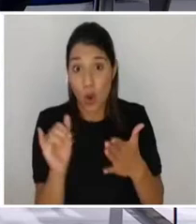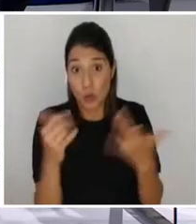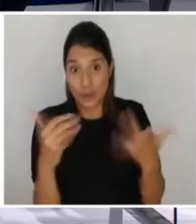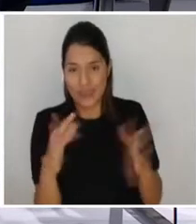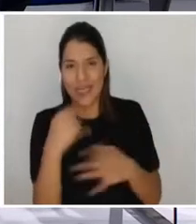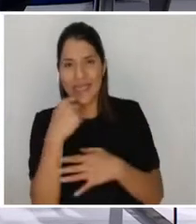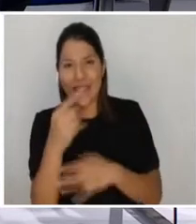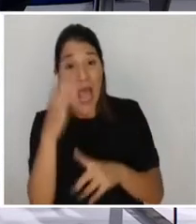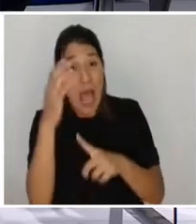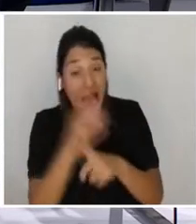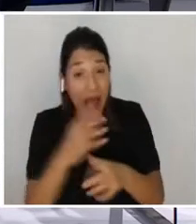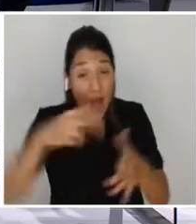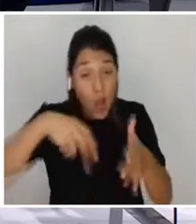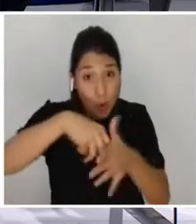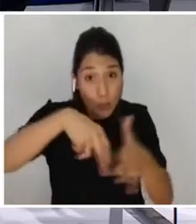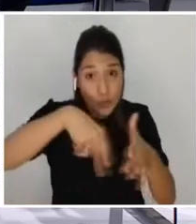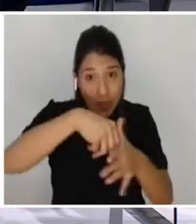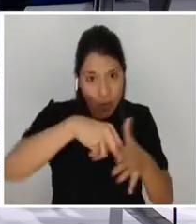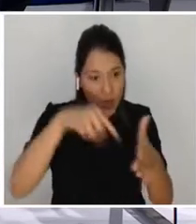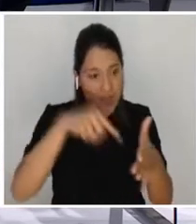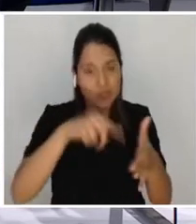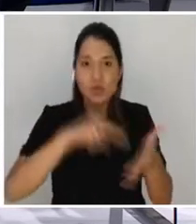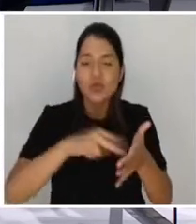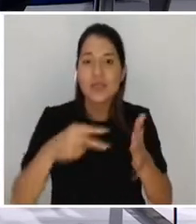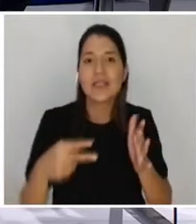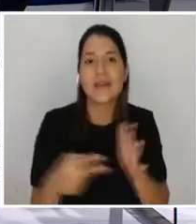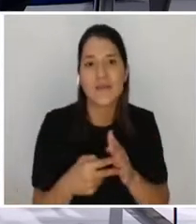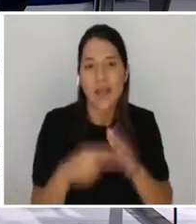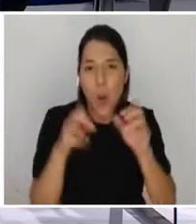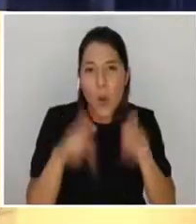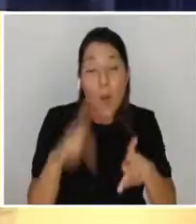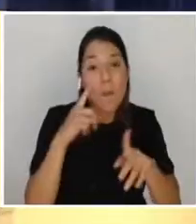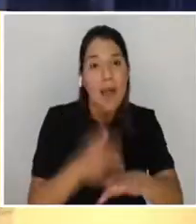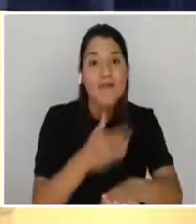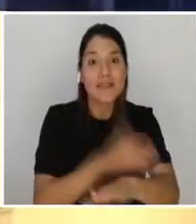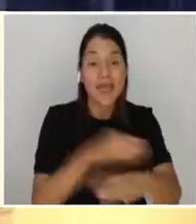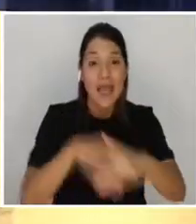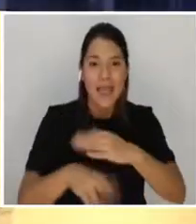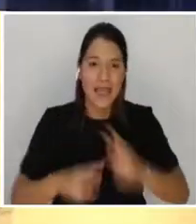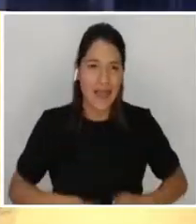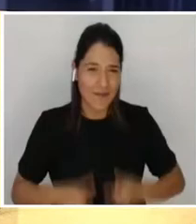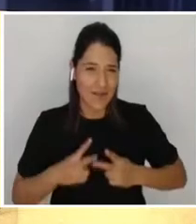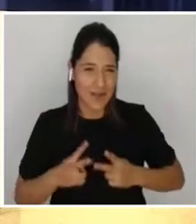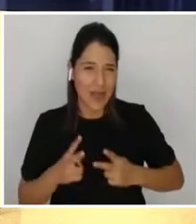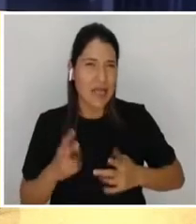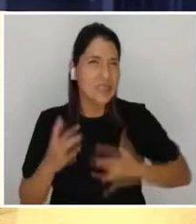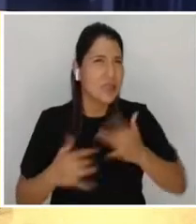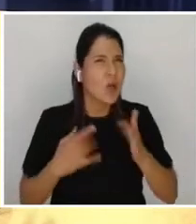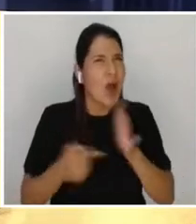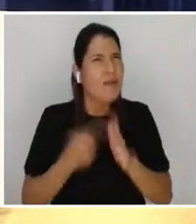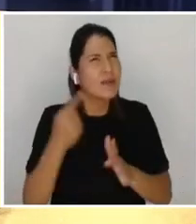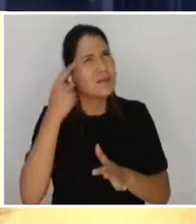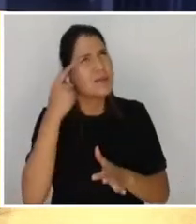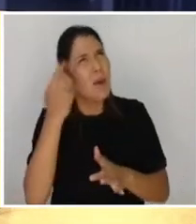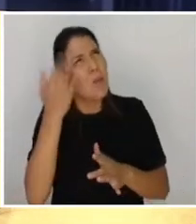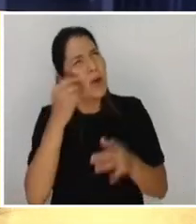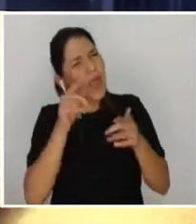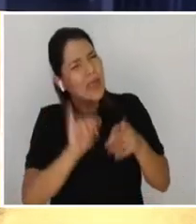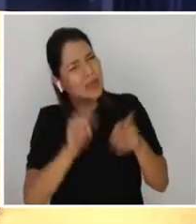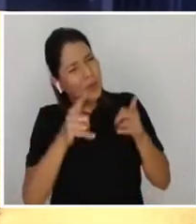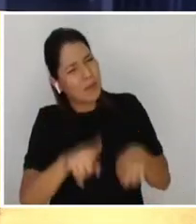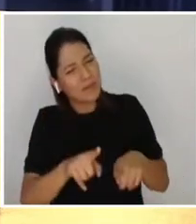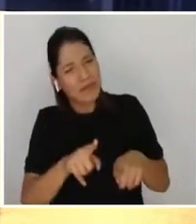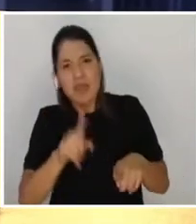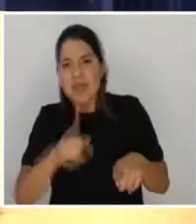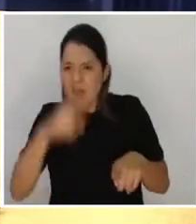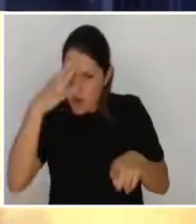que hay es una herramienta para avanzar en la vida. Uh-huh. Siento que a veces uno dice, ¿por qué me está pasando esto a mí? Pero uno tiene que creerse, la verdad, decir, yo